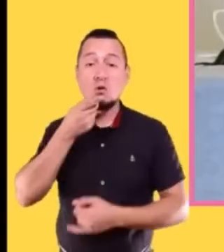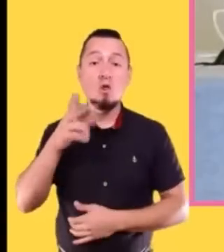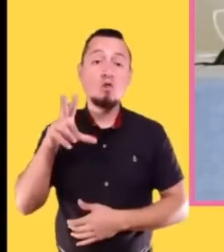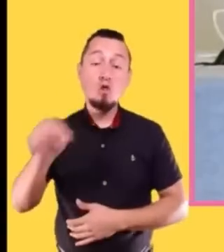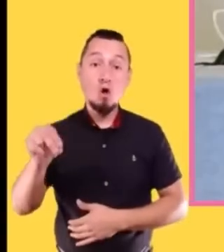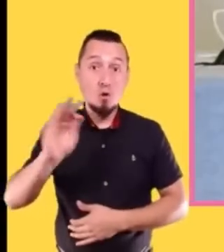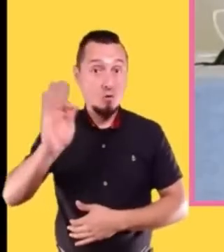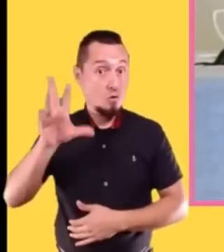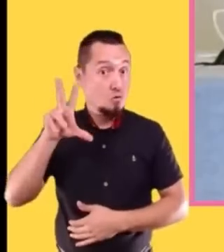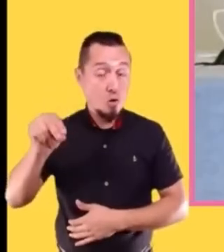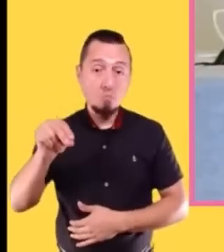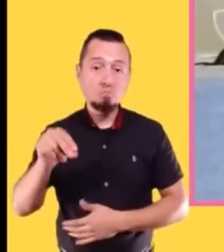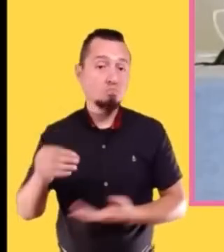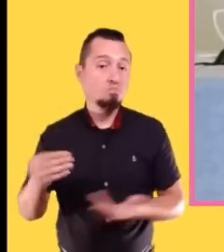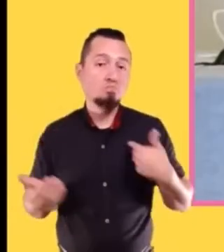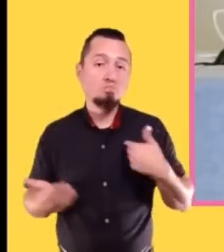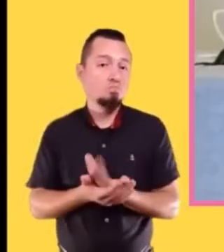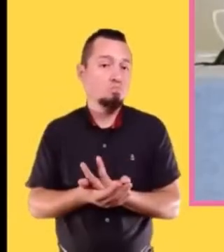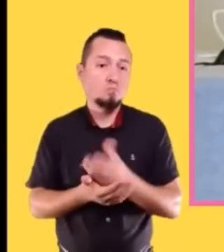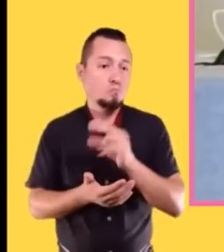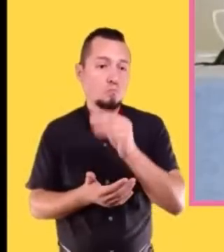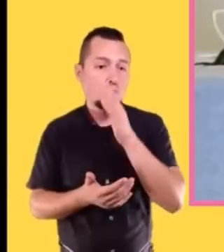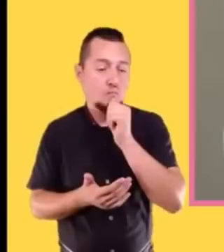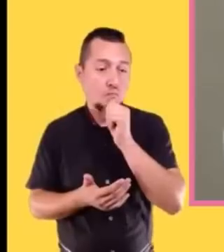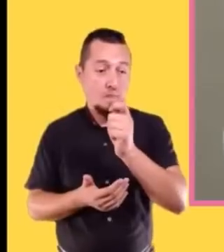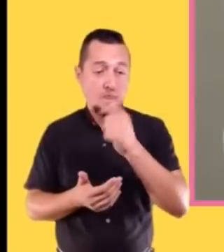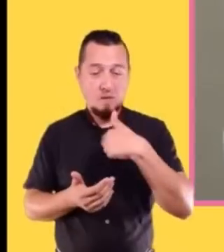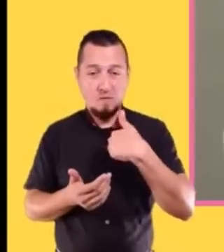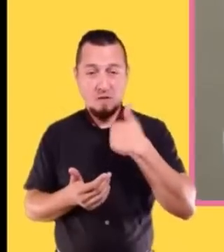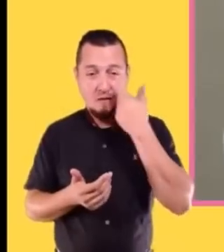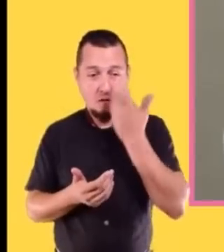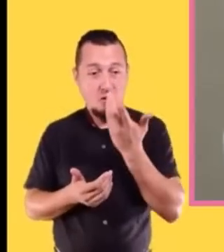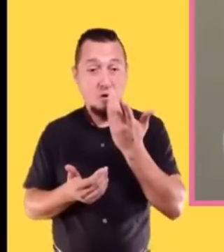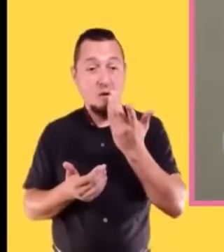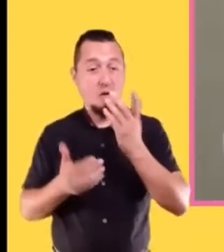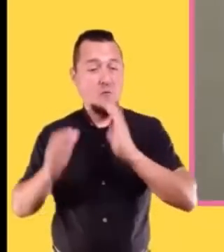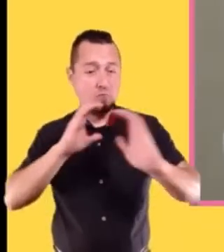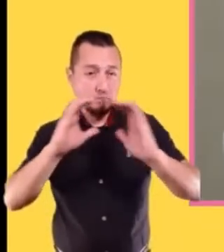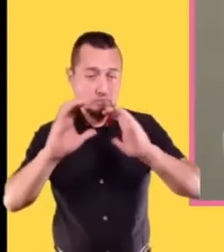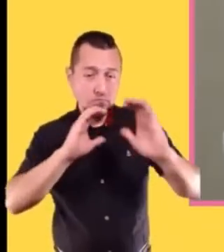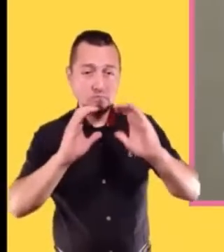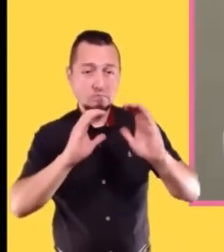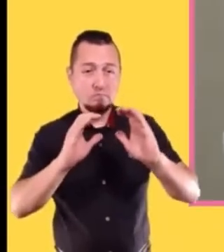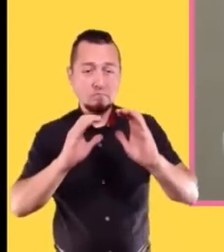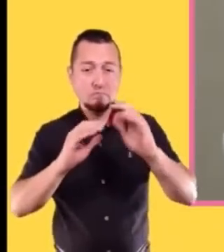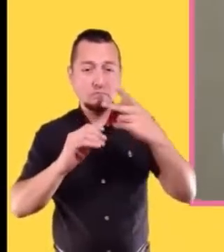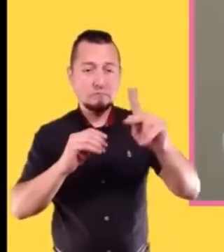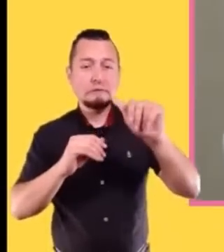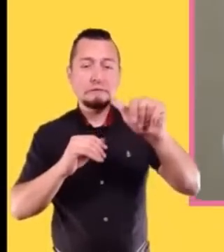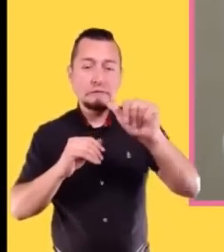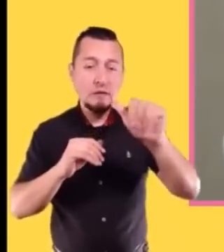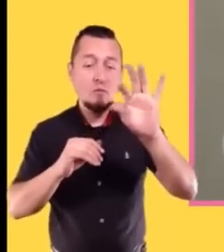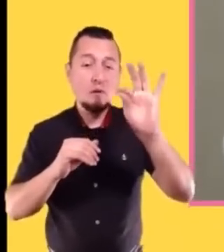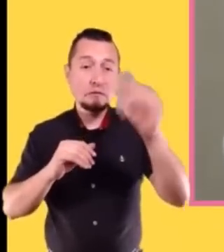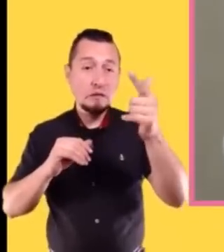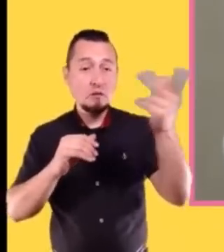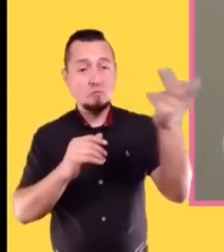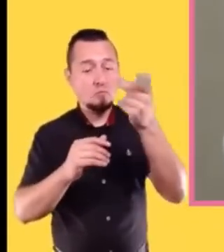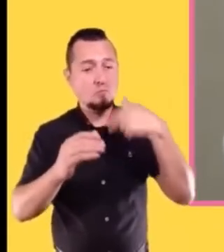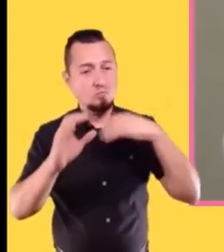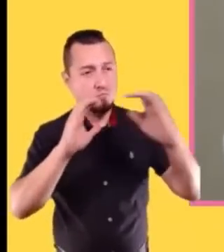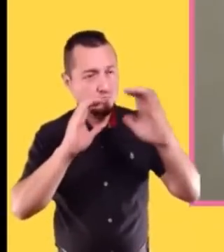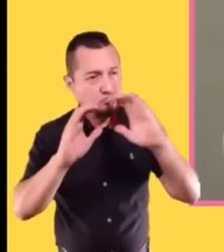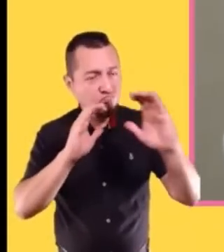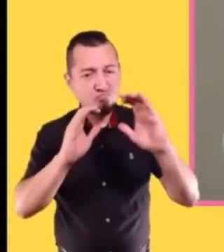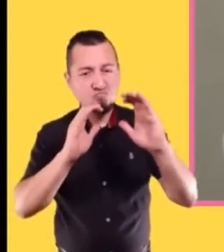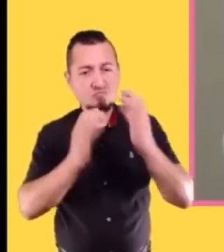Entonces estaremos atentos, pero sobre todo yo resaltaría algo. Estamos en diálogo permanente con la sección 16 y la 47. Hablamos con ellos,